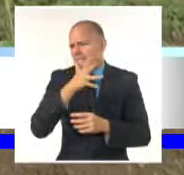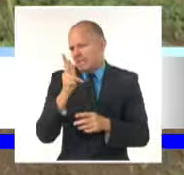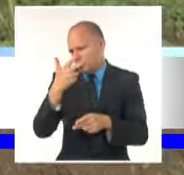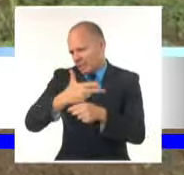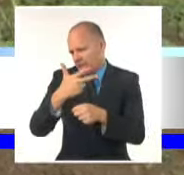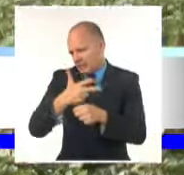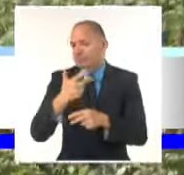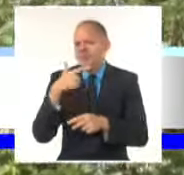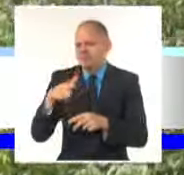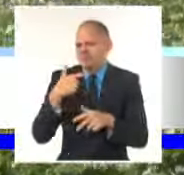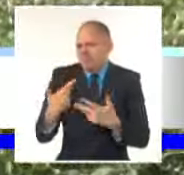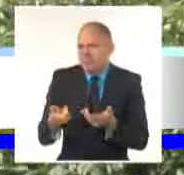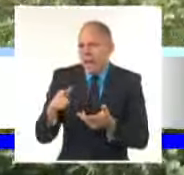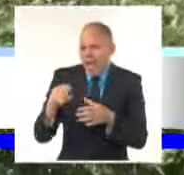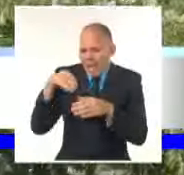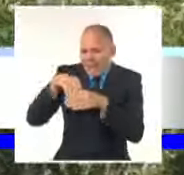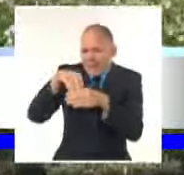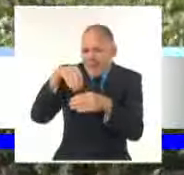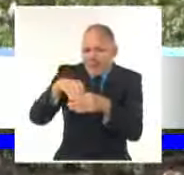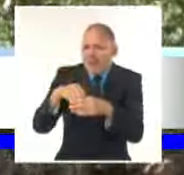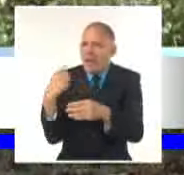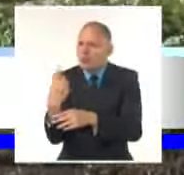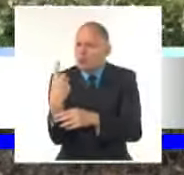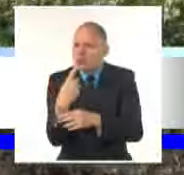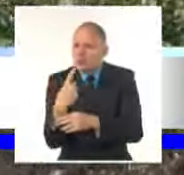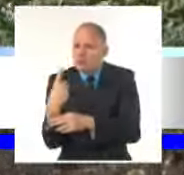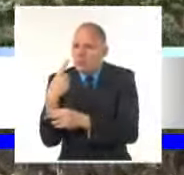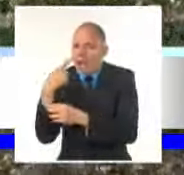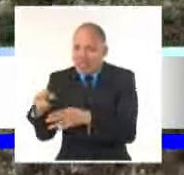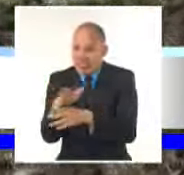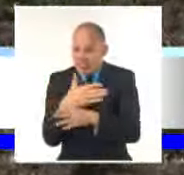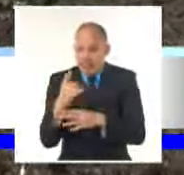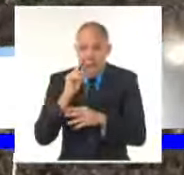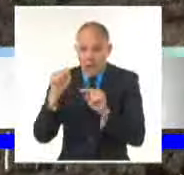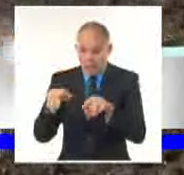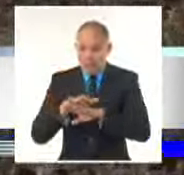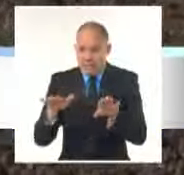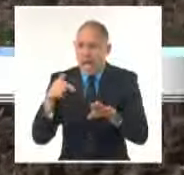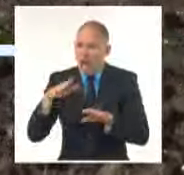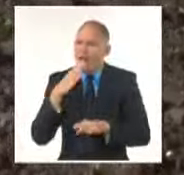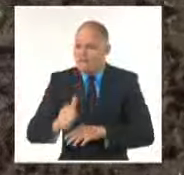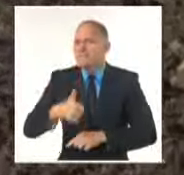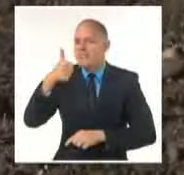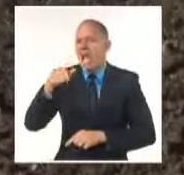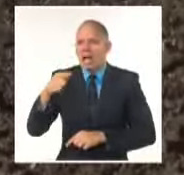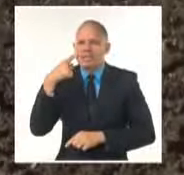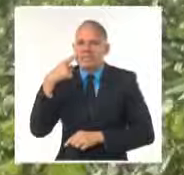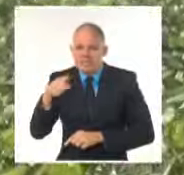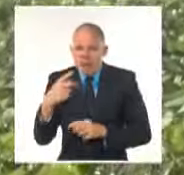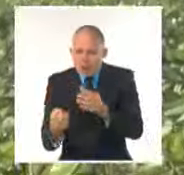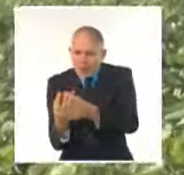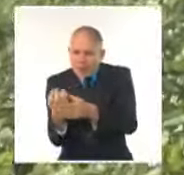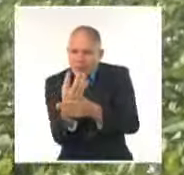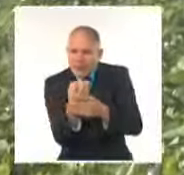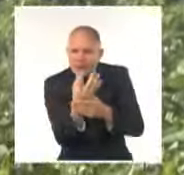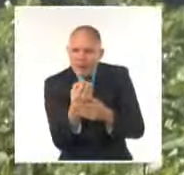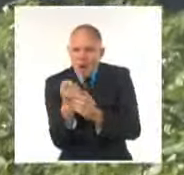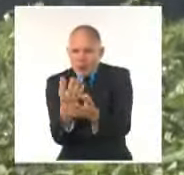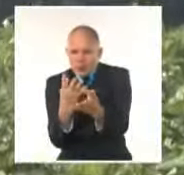de sistemas de riego y las aguas del canal del trasvase Mayarí-Virán, ya produce los primeros alimentos para una población que supera